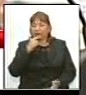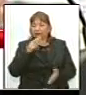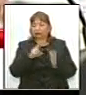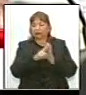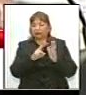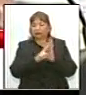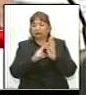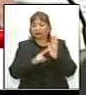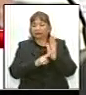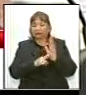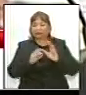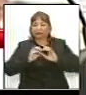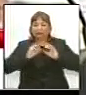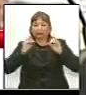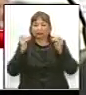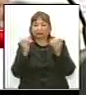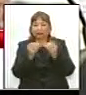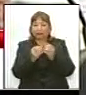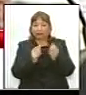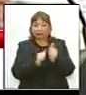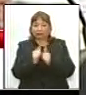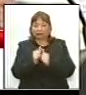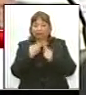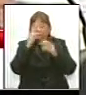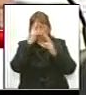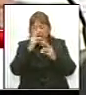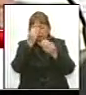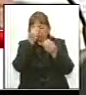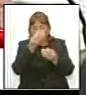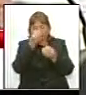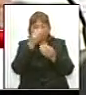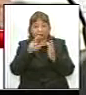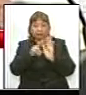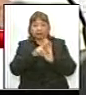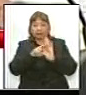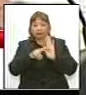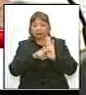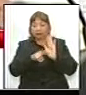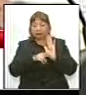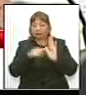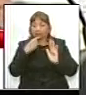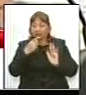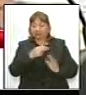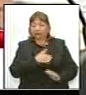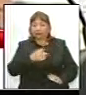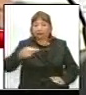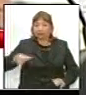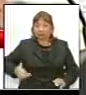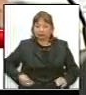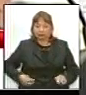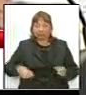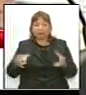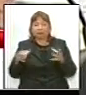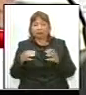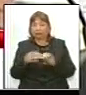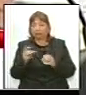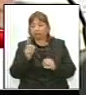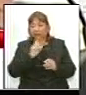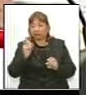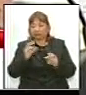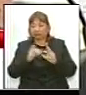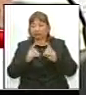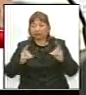del Congreso, el órgano competente para cumplir y hacer cumplir las normas en el Congreso es el presidente del Congreso, no el